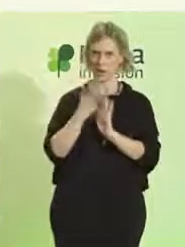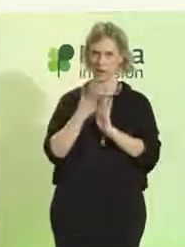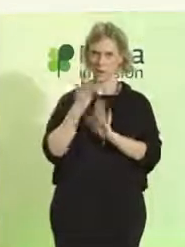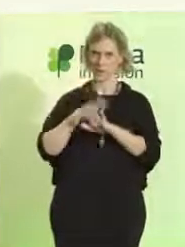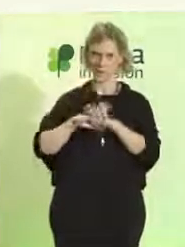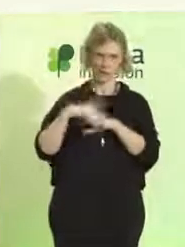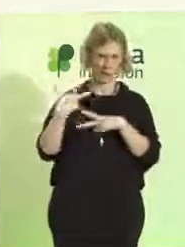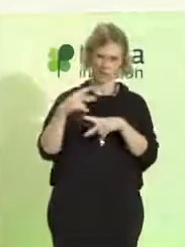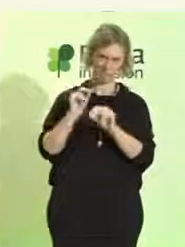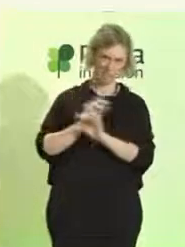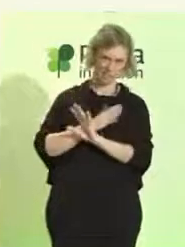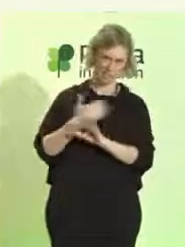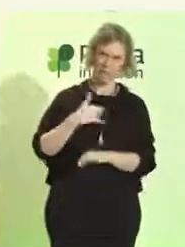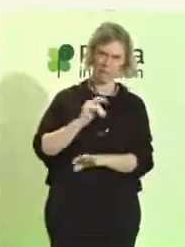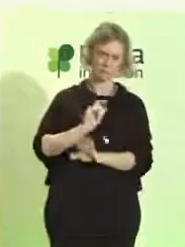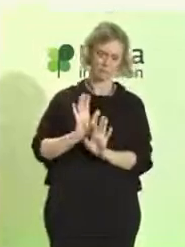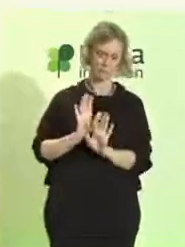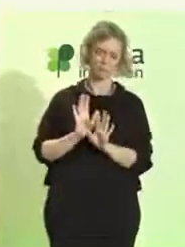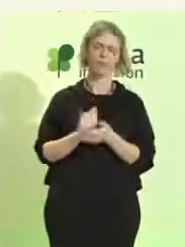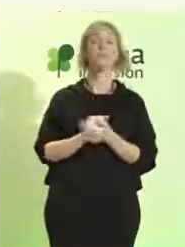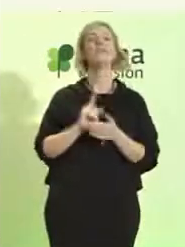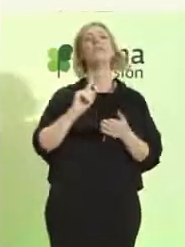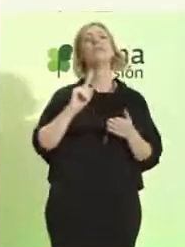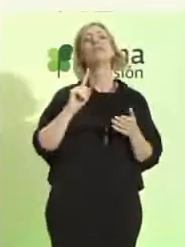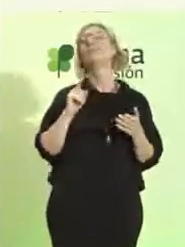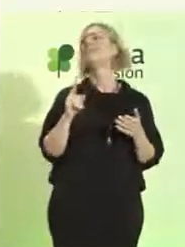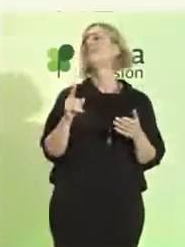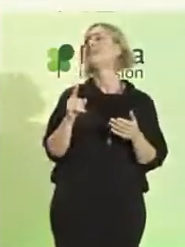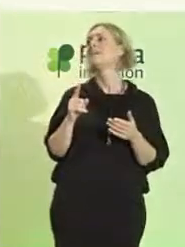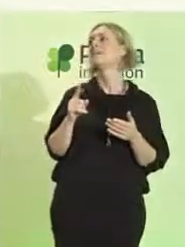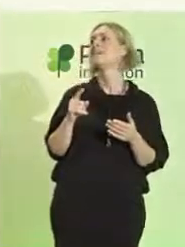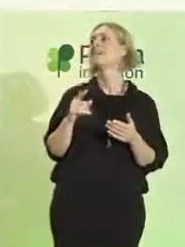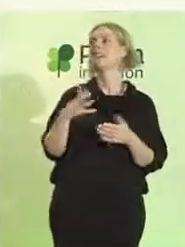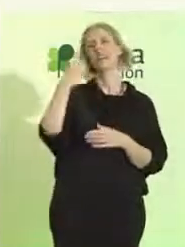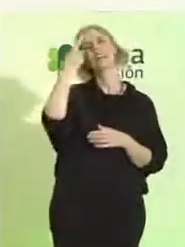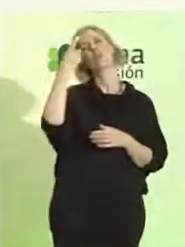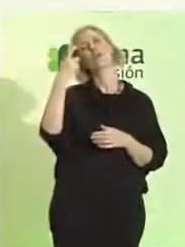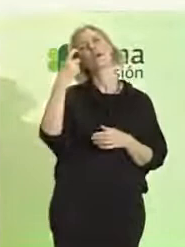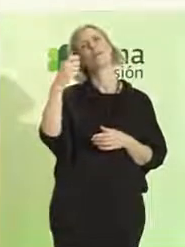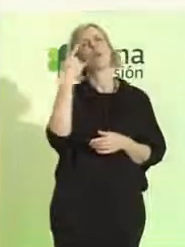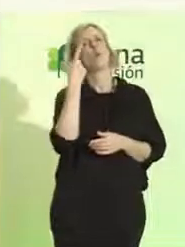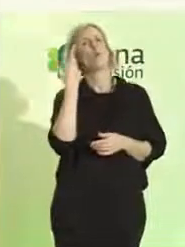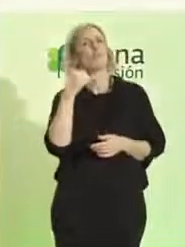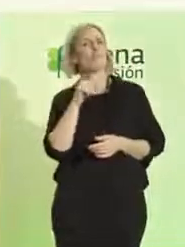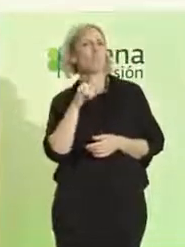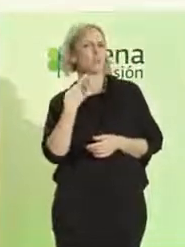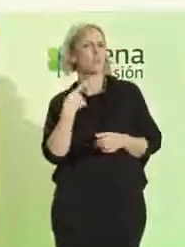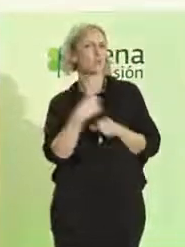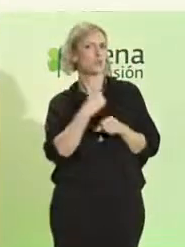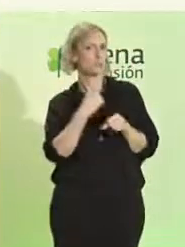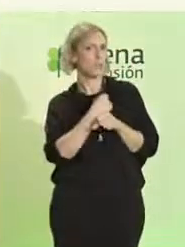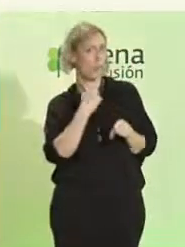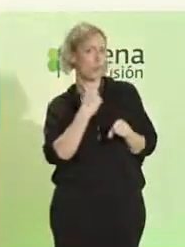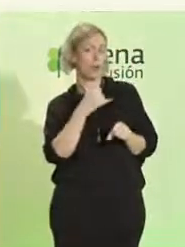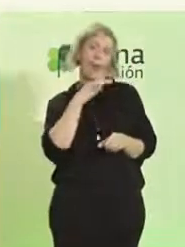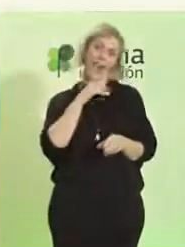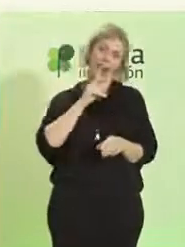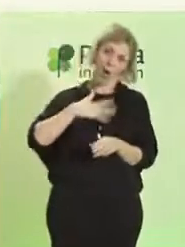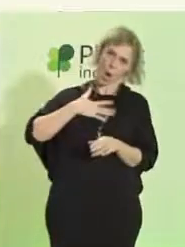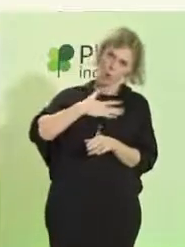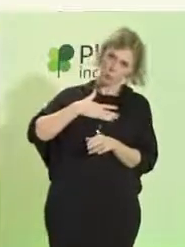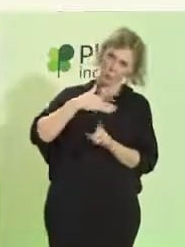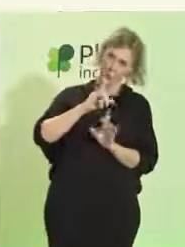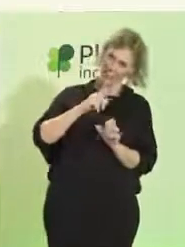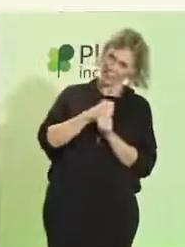y hacemos el mismo ejercicio. ¿Recordamos alguna vez? Bueno, pues que hayamos trabajado. Supongo que en algún momento habéis trabajado. Ahora mismo no, la verdad, porque estáis tan a gustito, pero